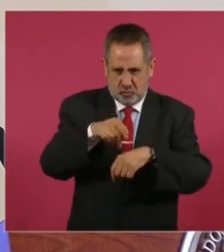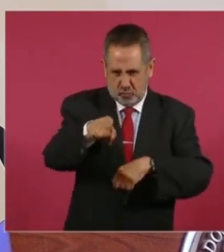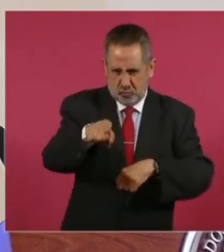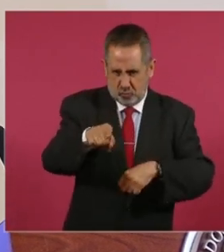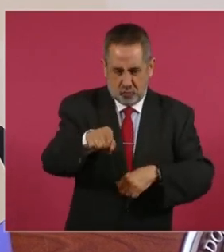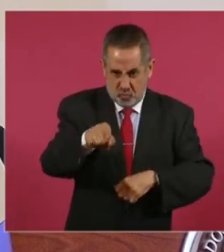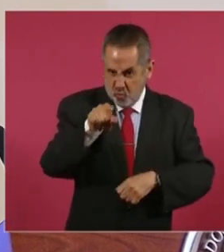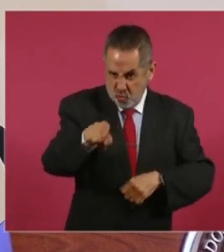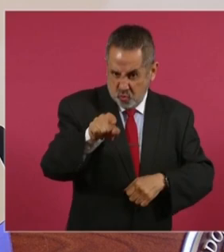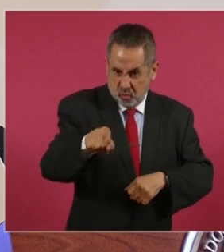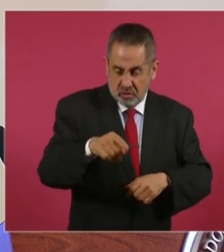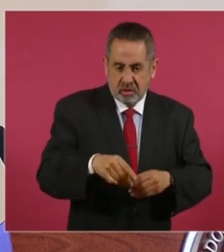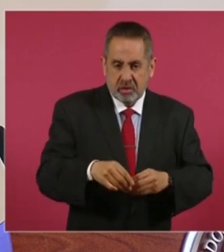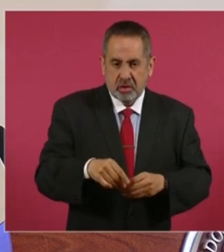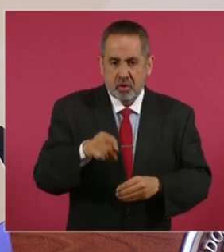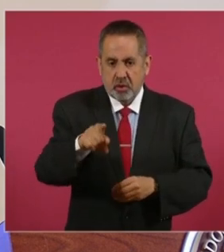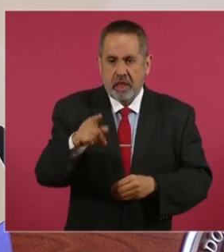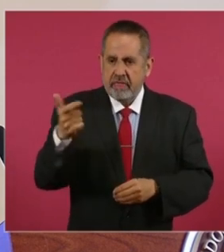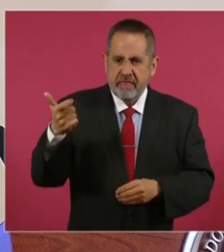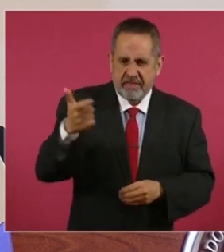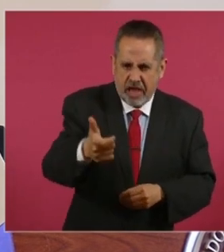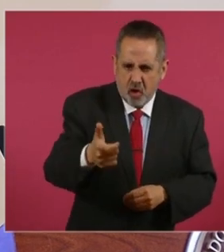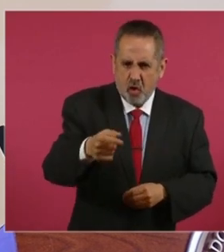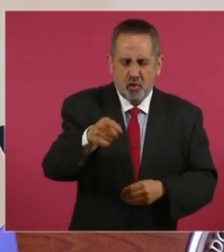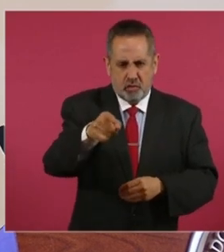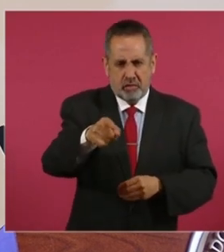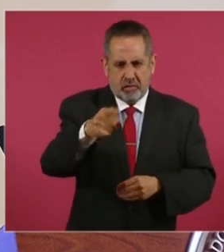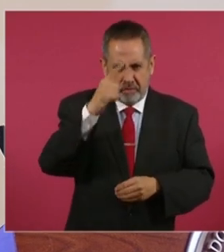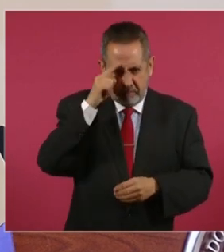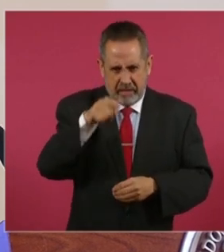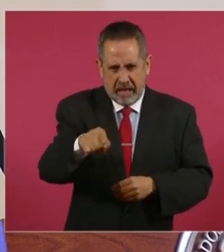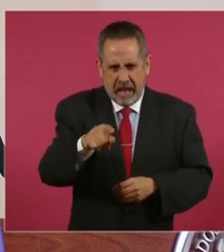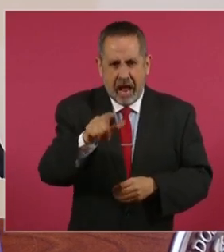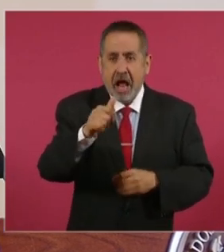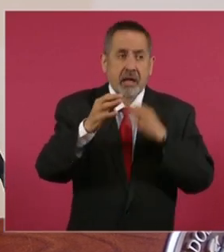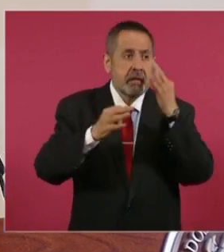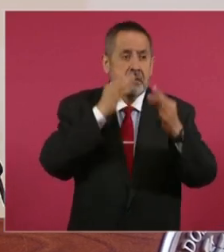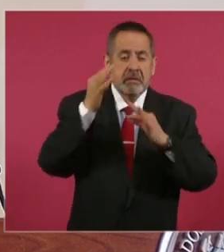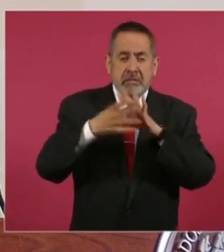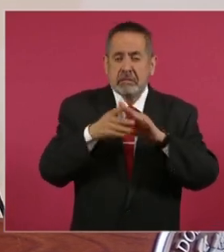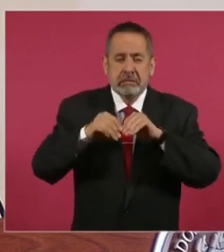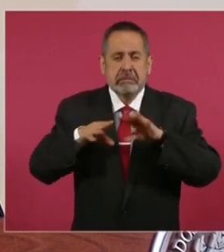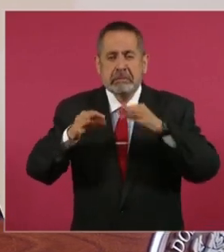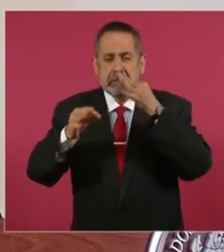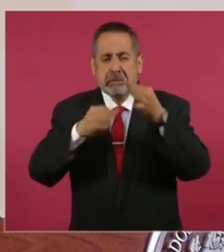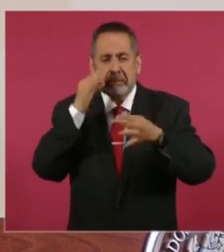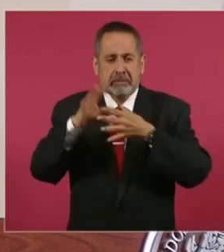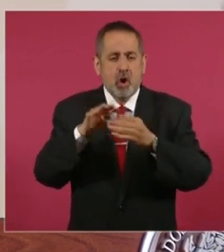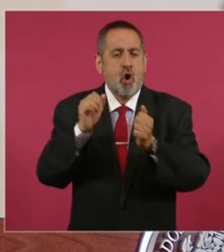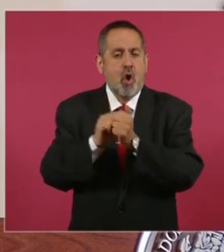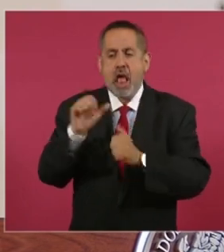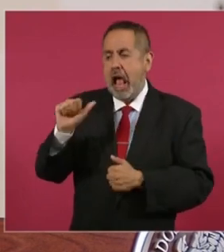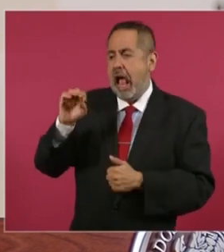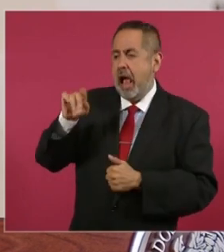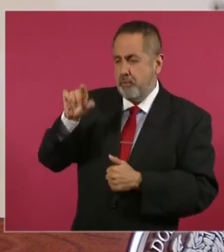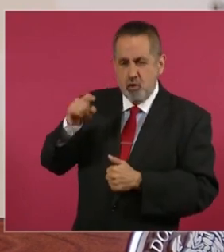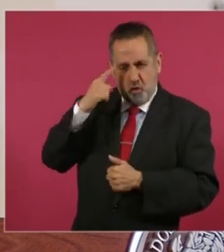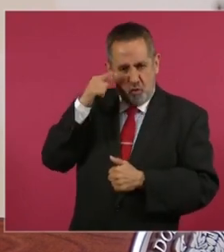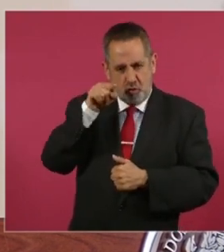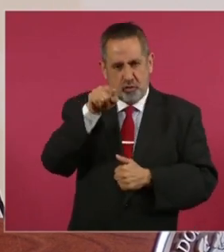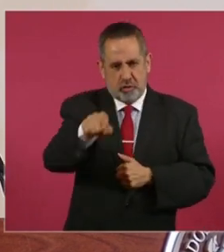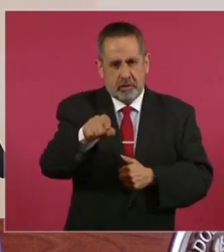usted recibió dinero para una campaña o algo así de López Obrador